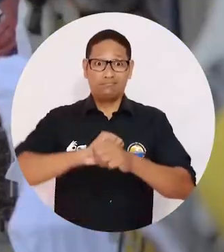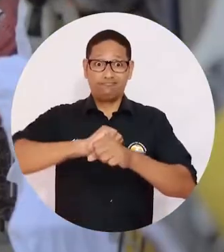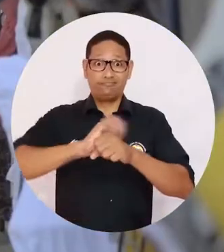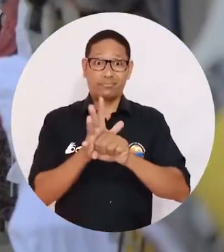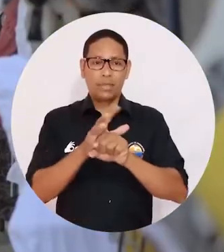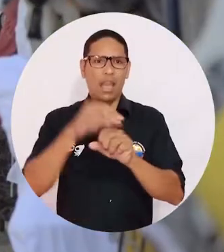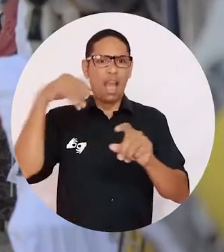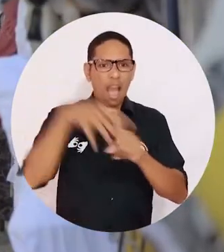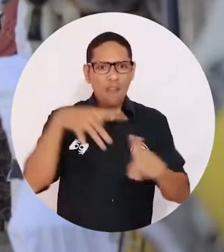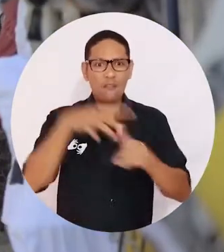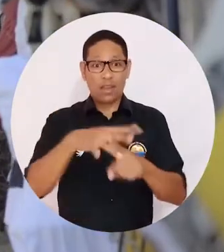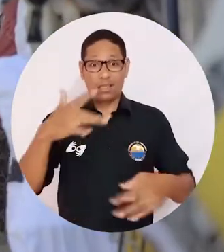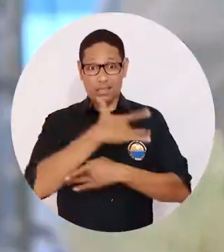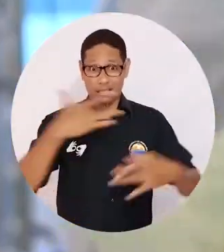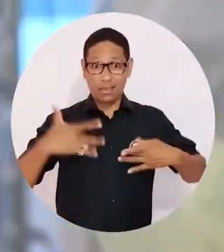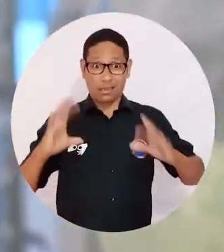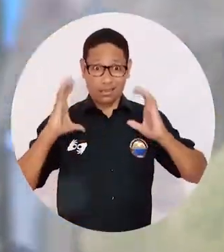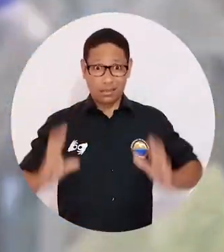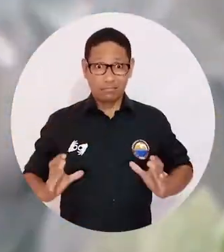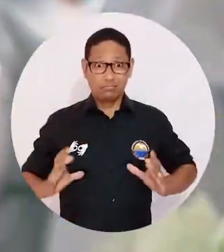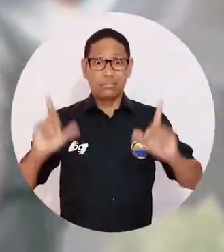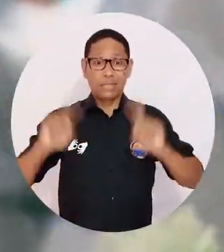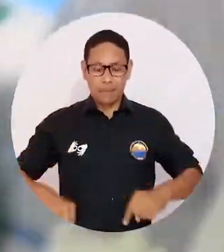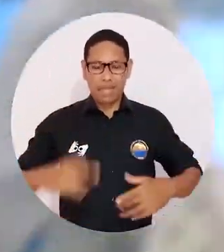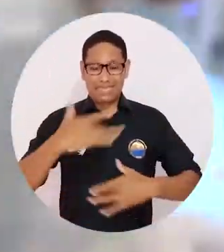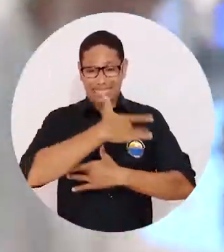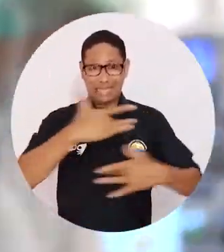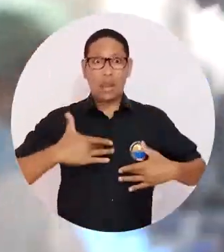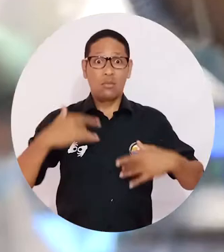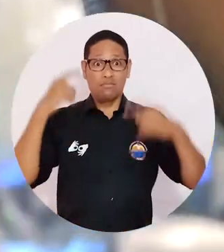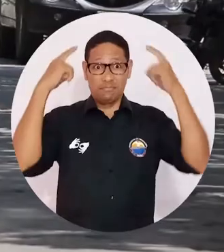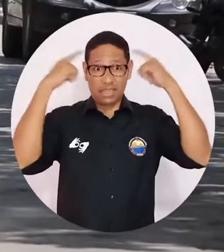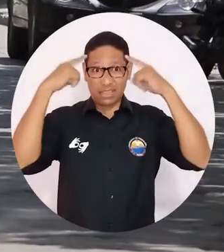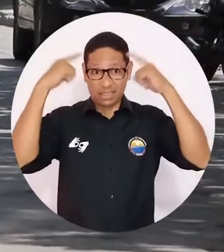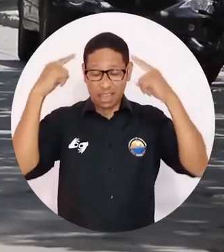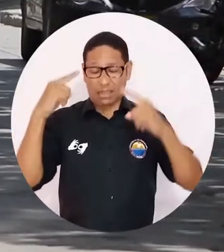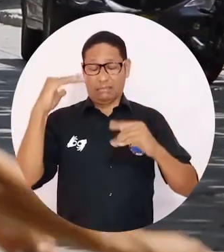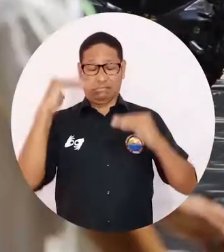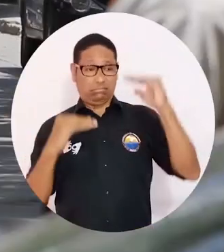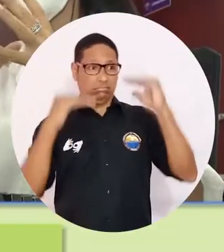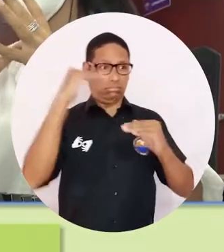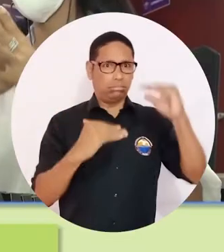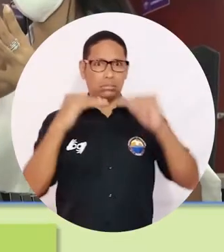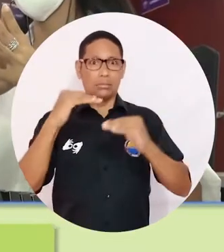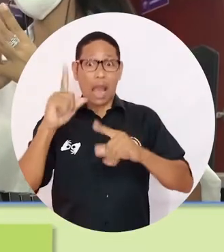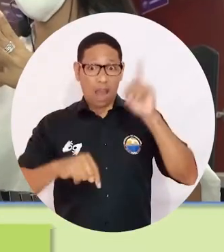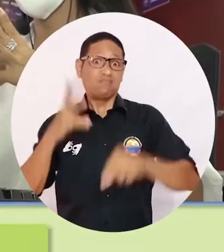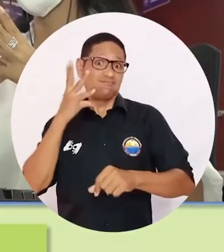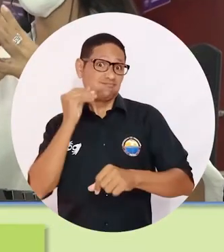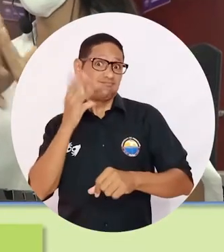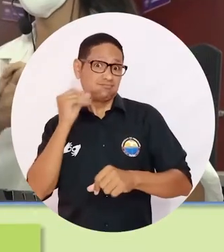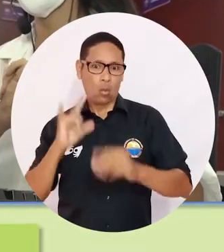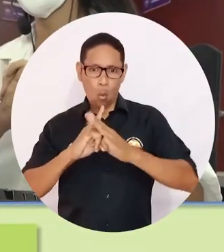La pandemia por COVID no solo ha afectado la salud física de las personas, también ha alterado su salud mental. Por ello, expertos